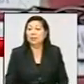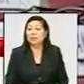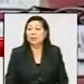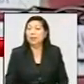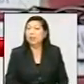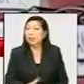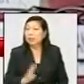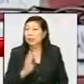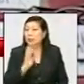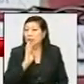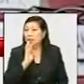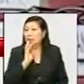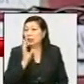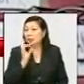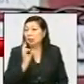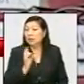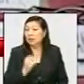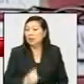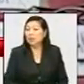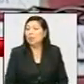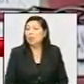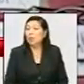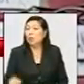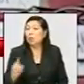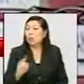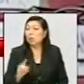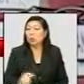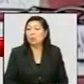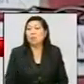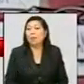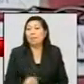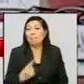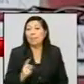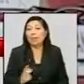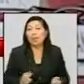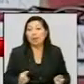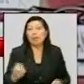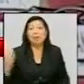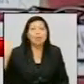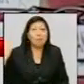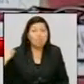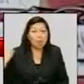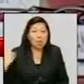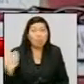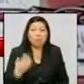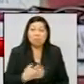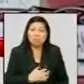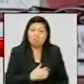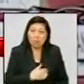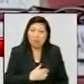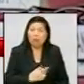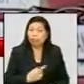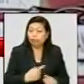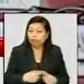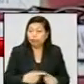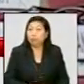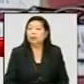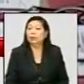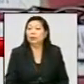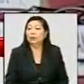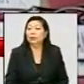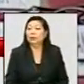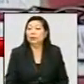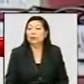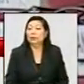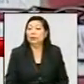habla que justamente el uso es para cáncer de pulmón, de mama, de ovarios,